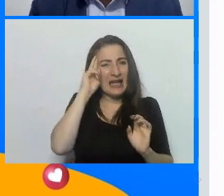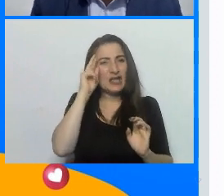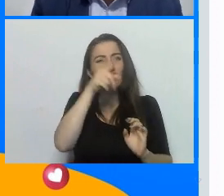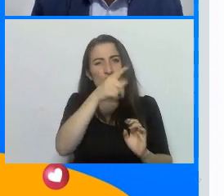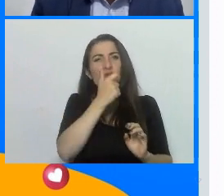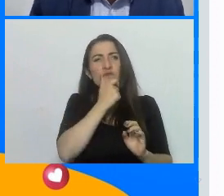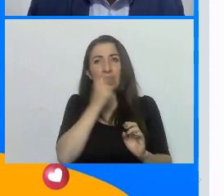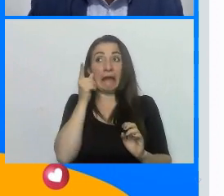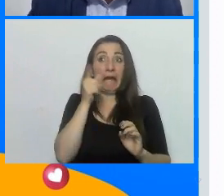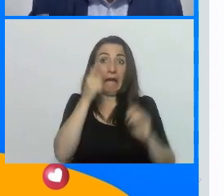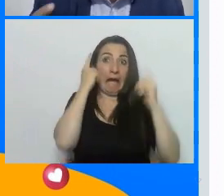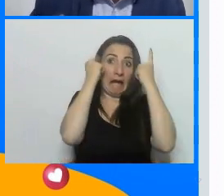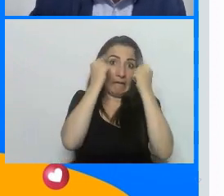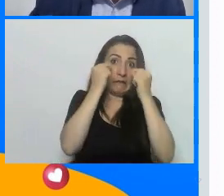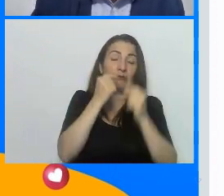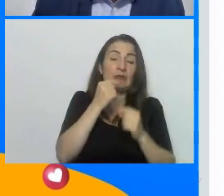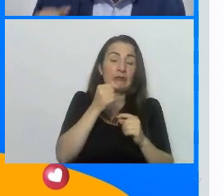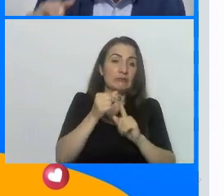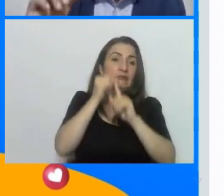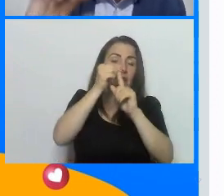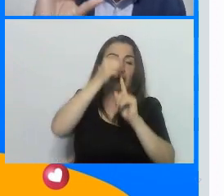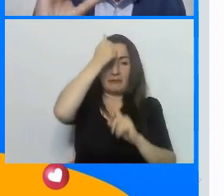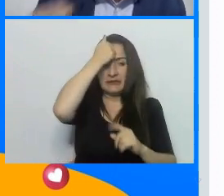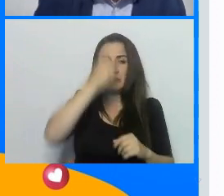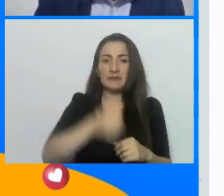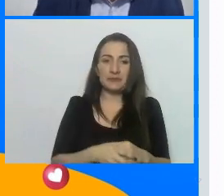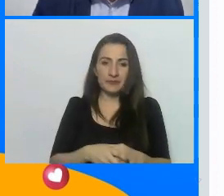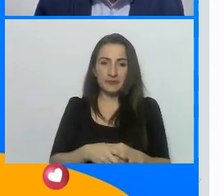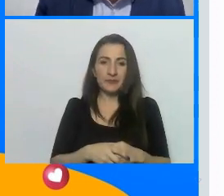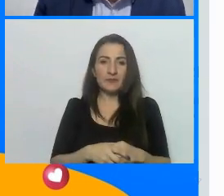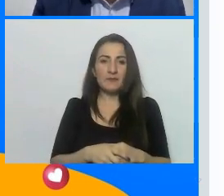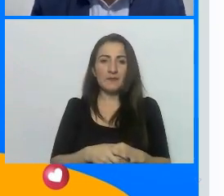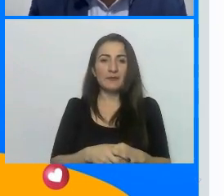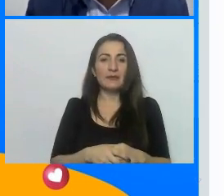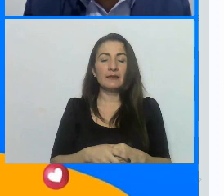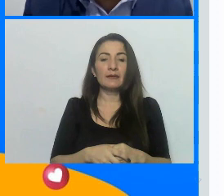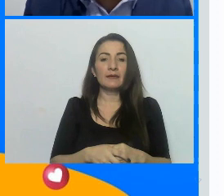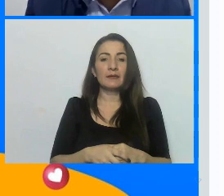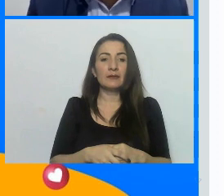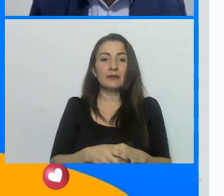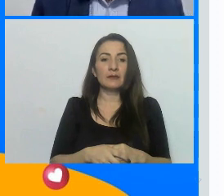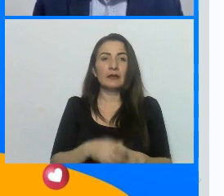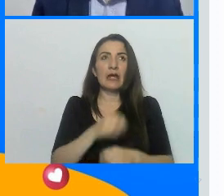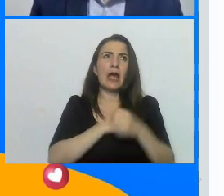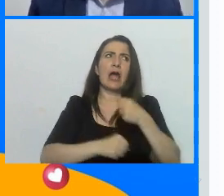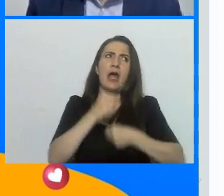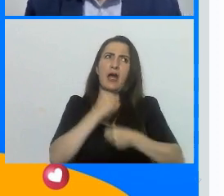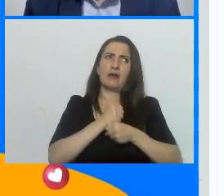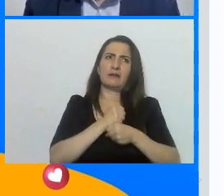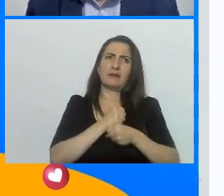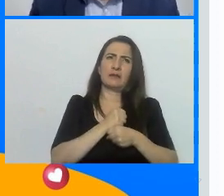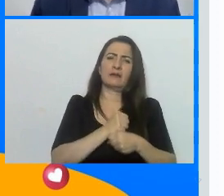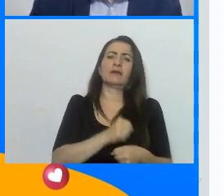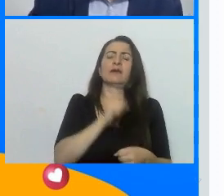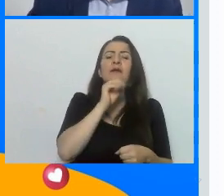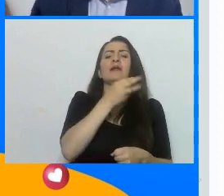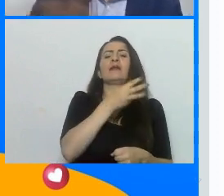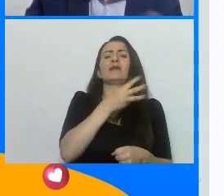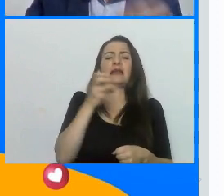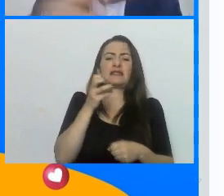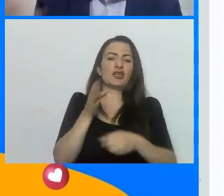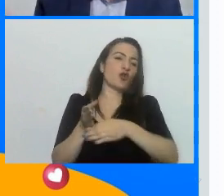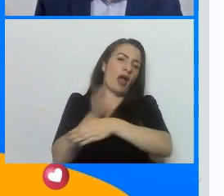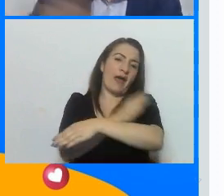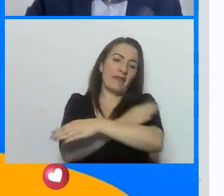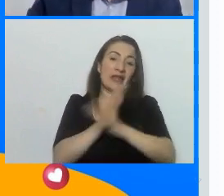pongo a él como parte fundamental o como referente de esa época, de los años 300 desde Cristo.